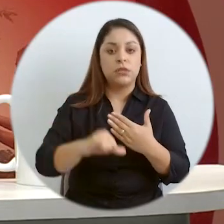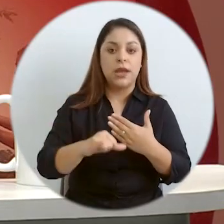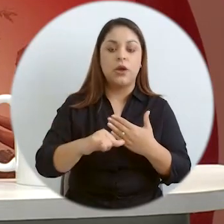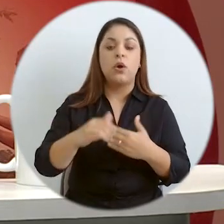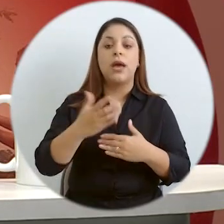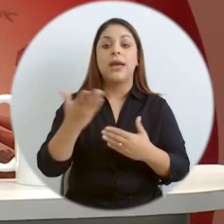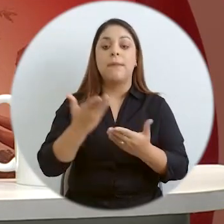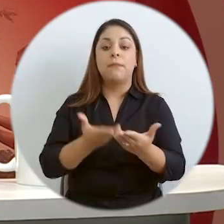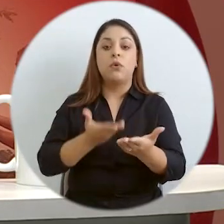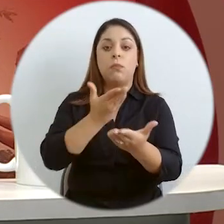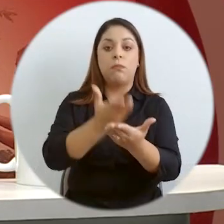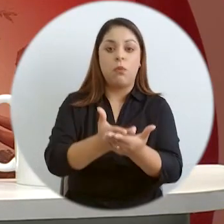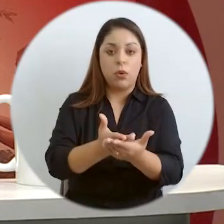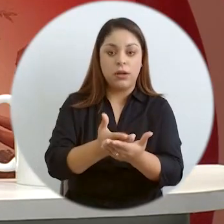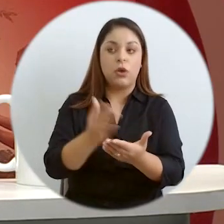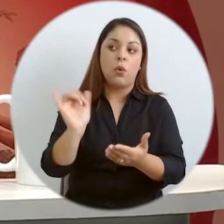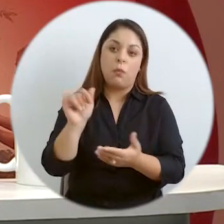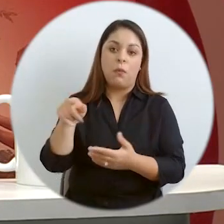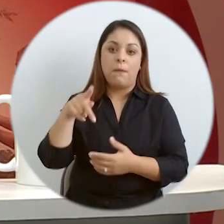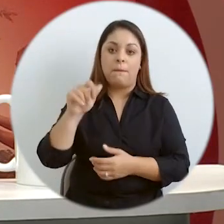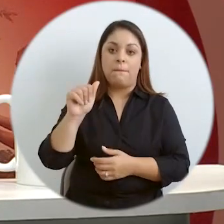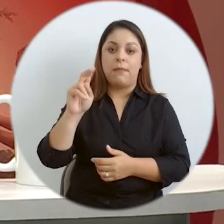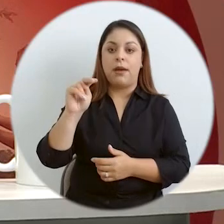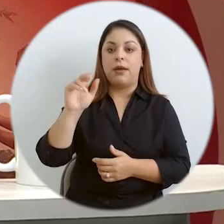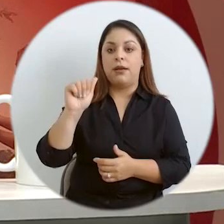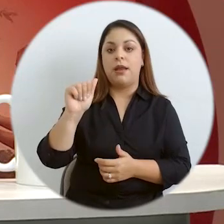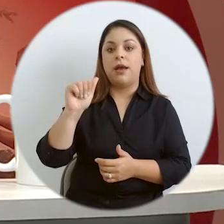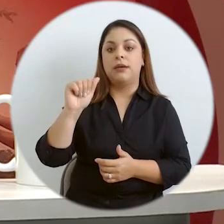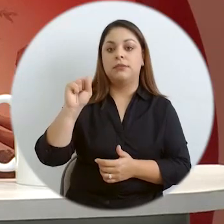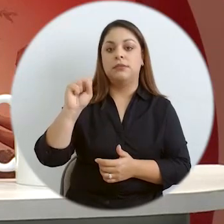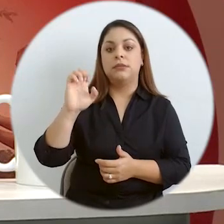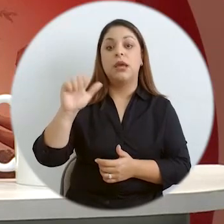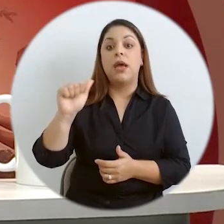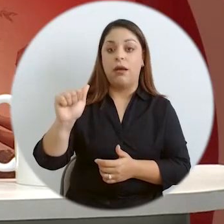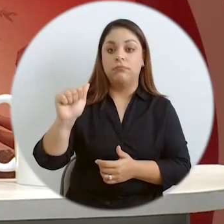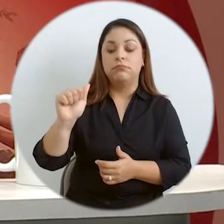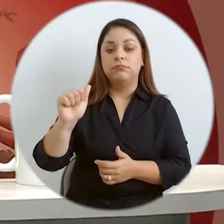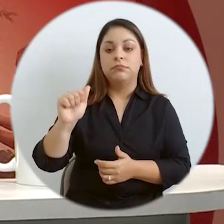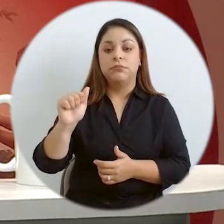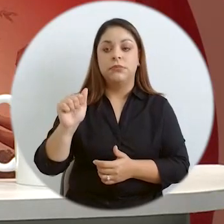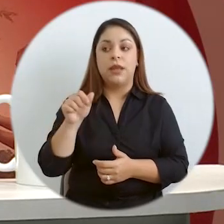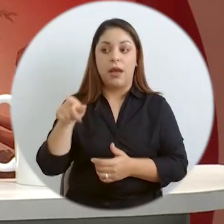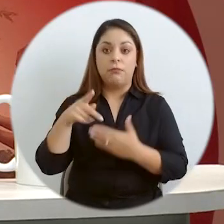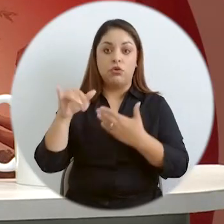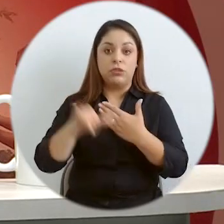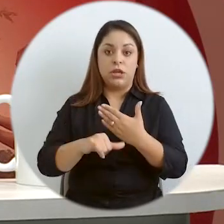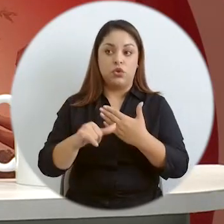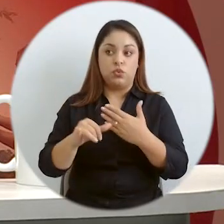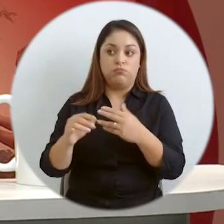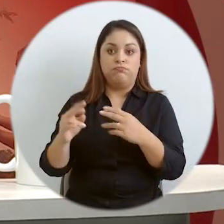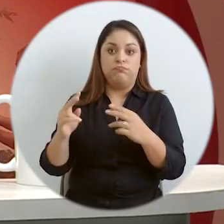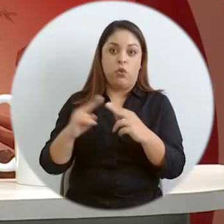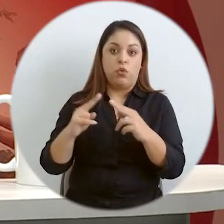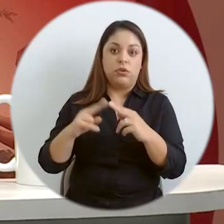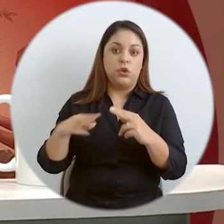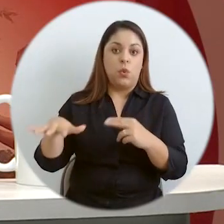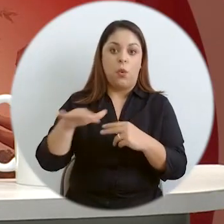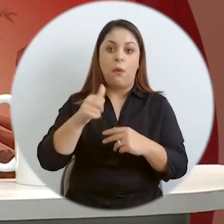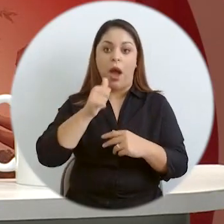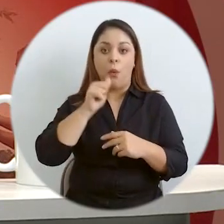propone como panacea para la región Chorotega, que es el proyecto ahora conocido como Agua para la Bajura,